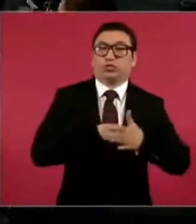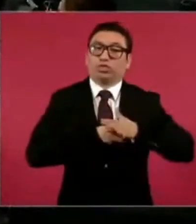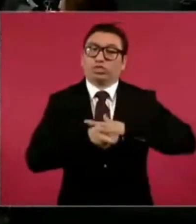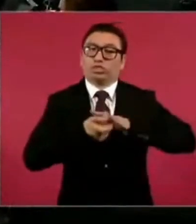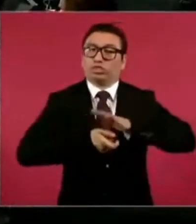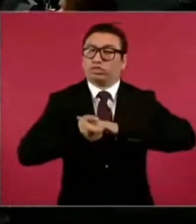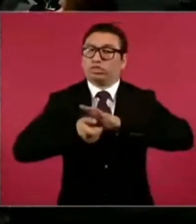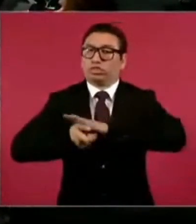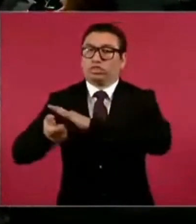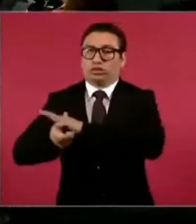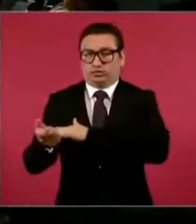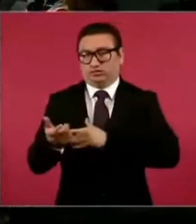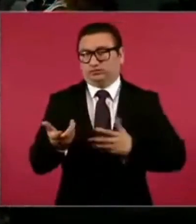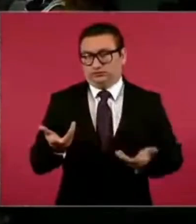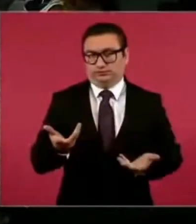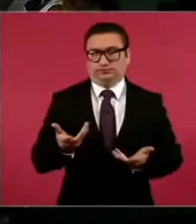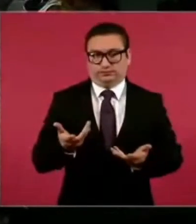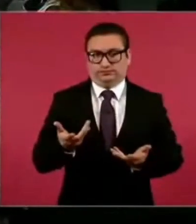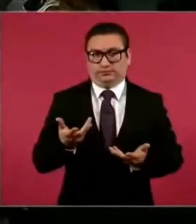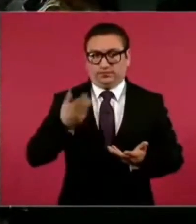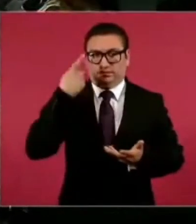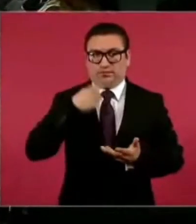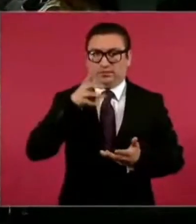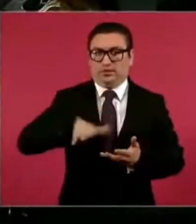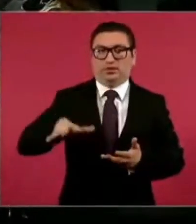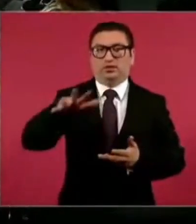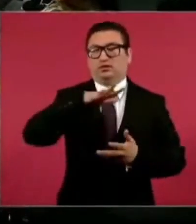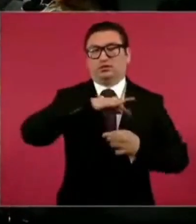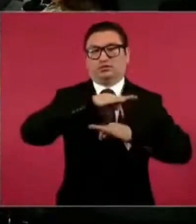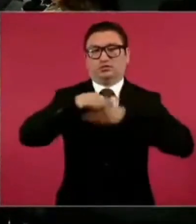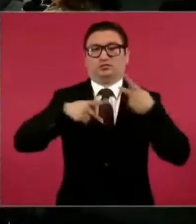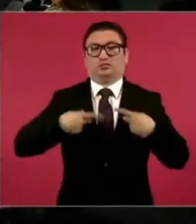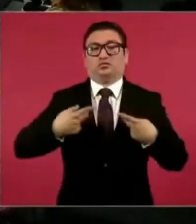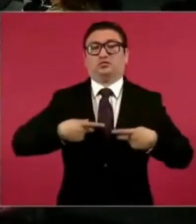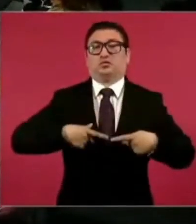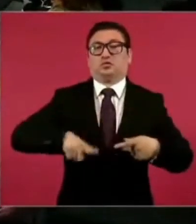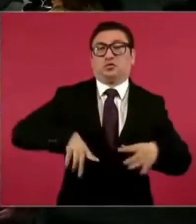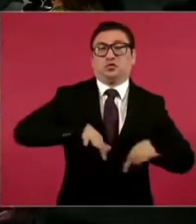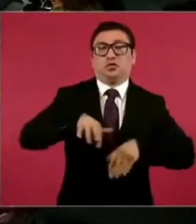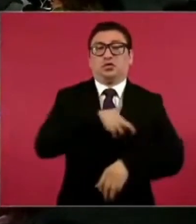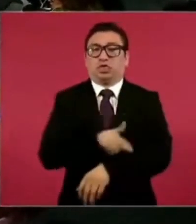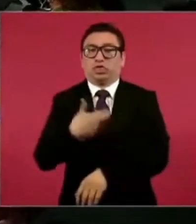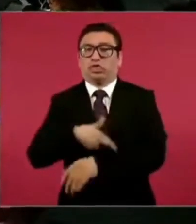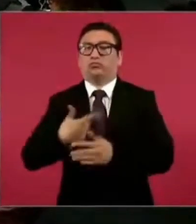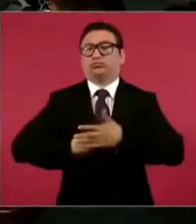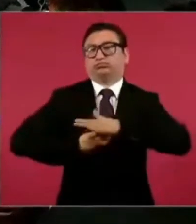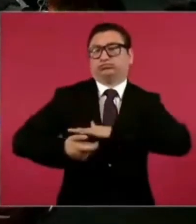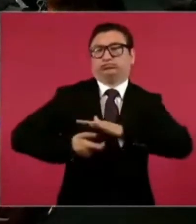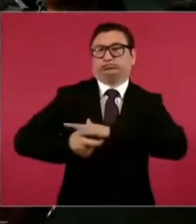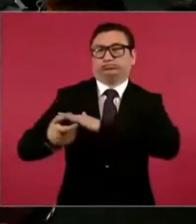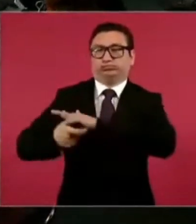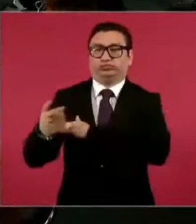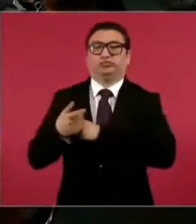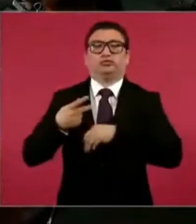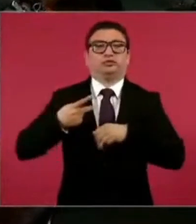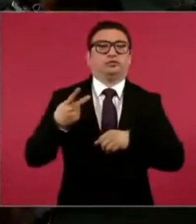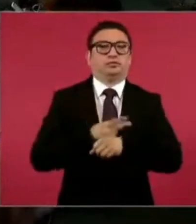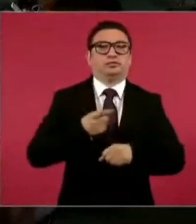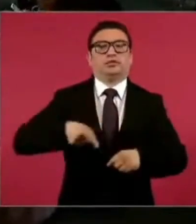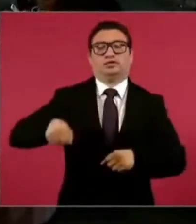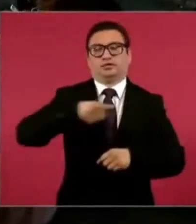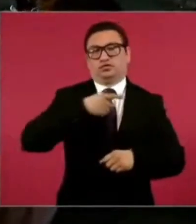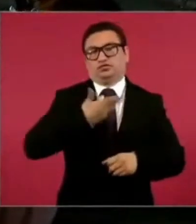comprar a la burocracia, y la convirtieron en una